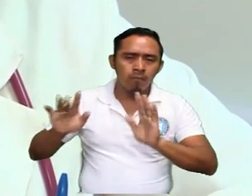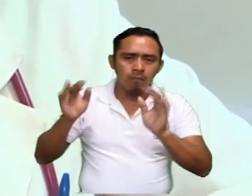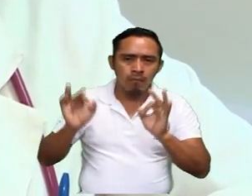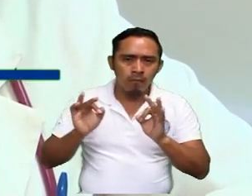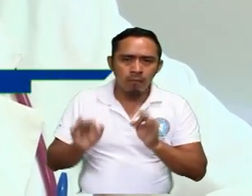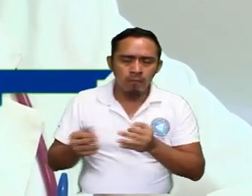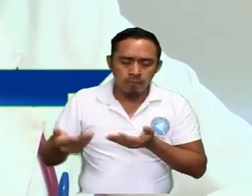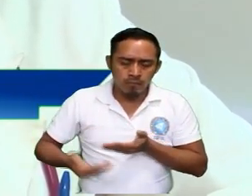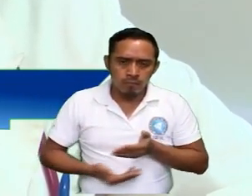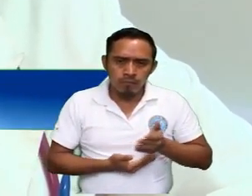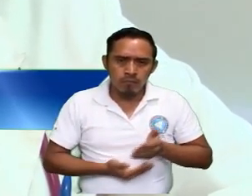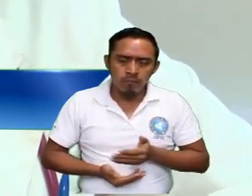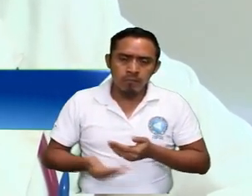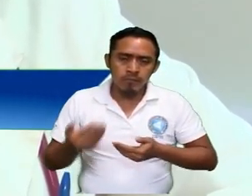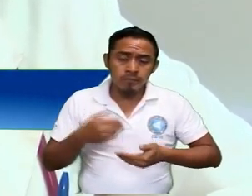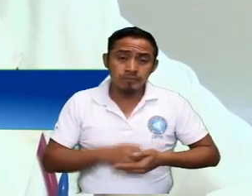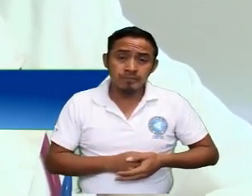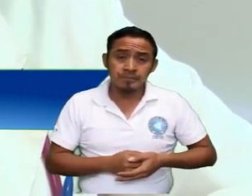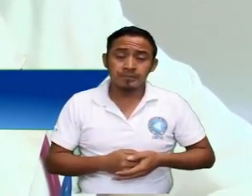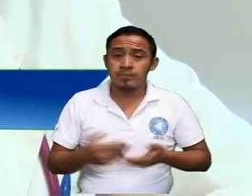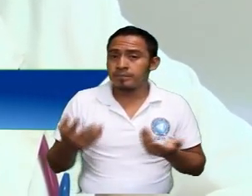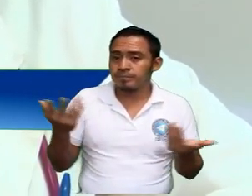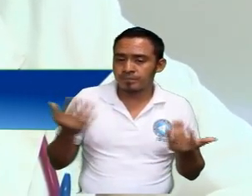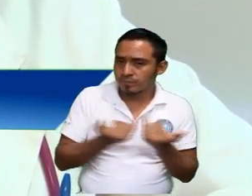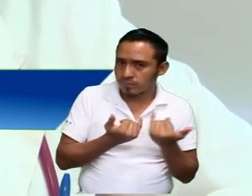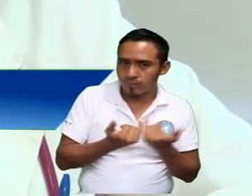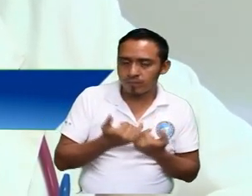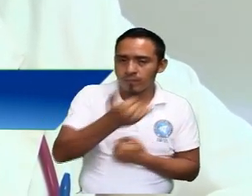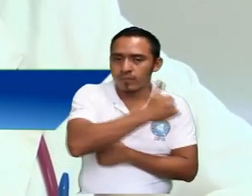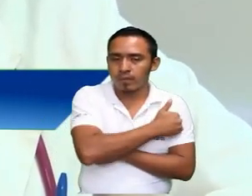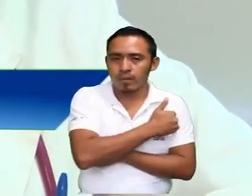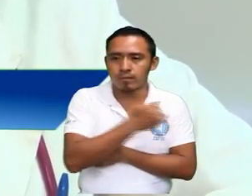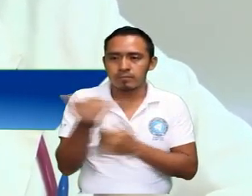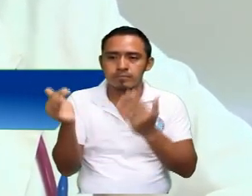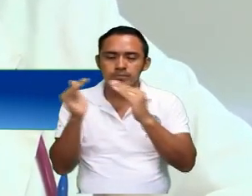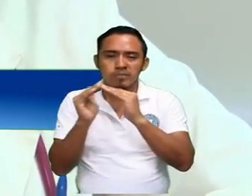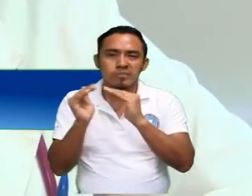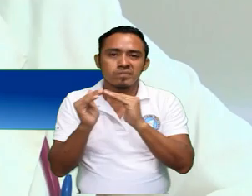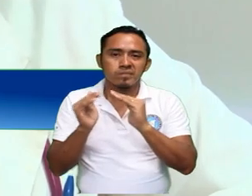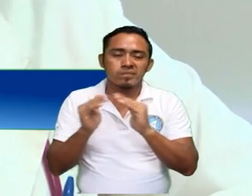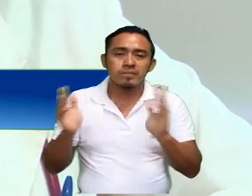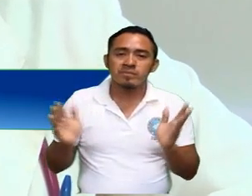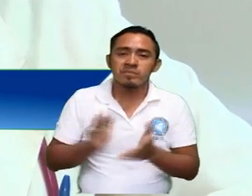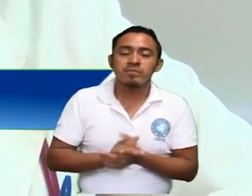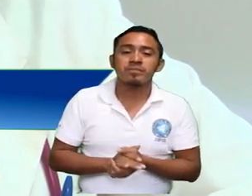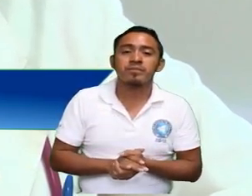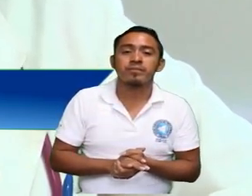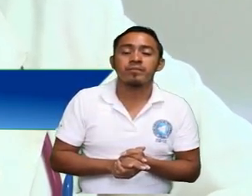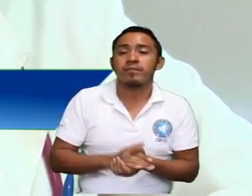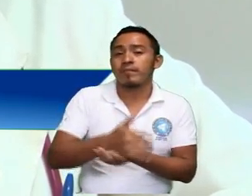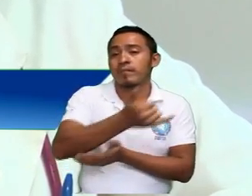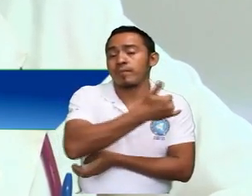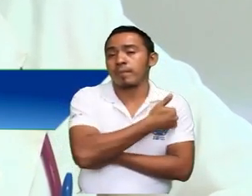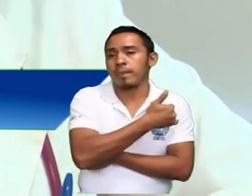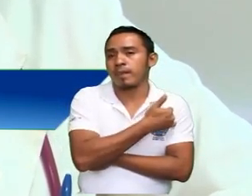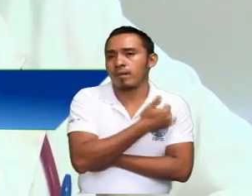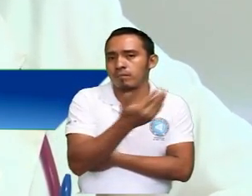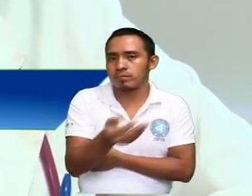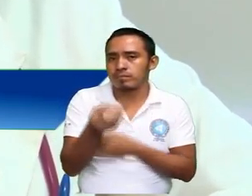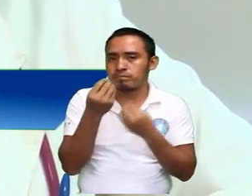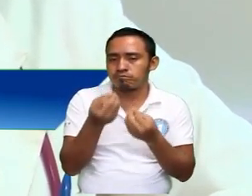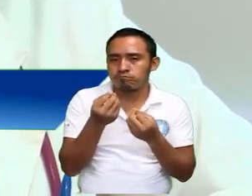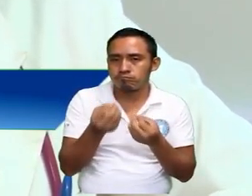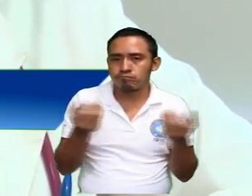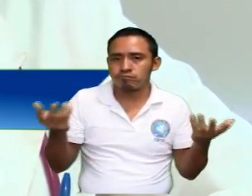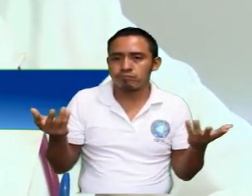recién nacido en casa, ¿verdad? Porque no es lo mismo que el niño esté en el hospital que esté en la casa. En el hospital hay muchos